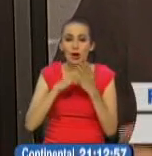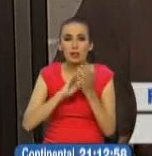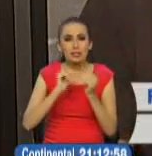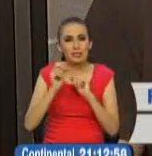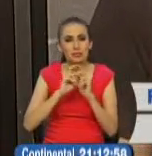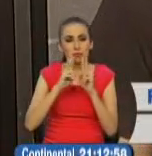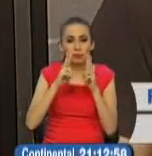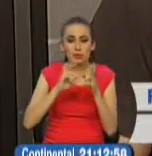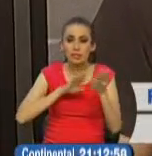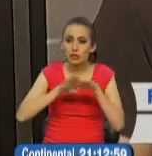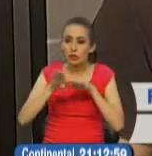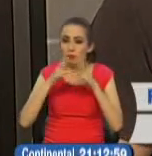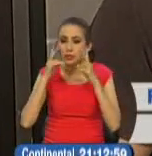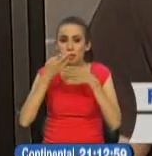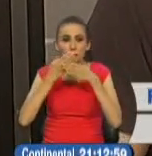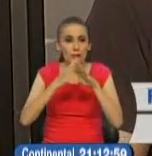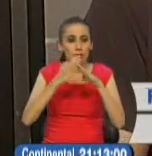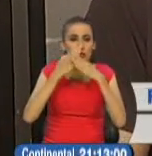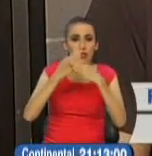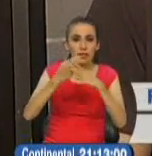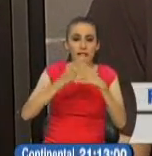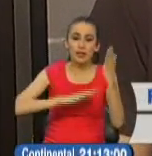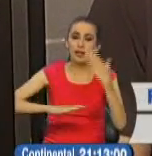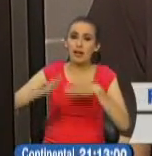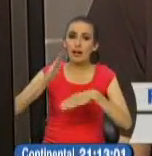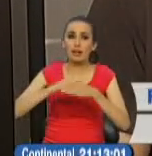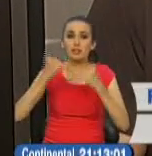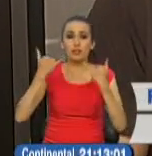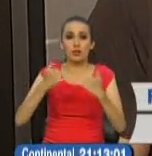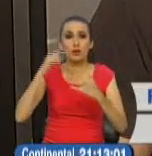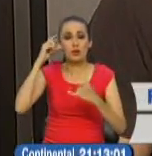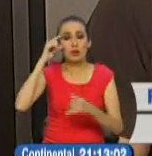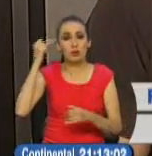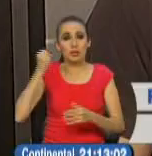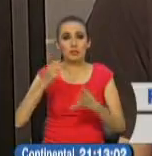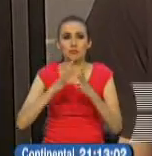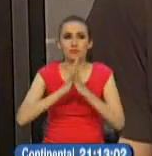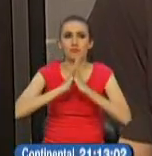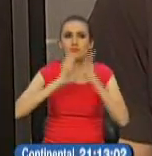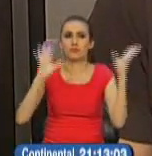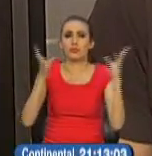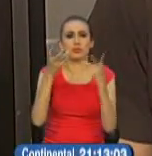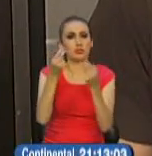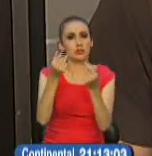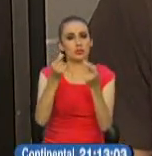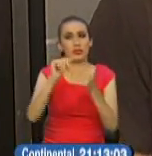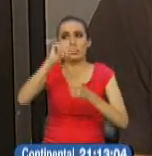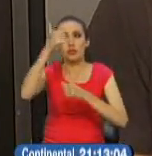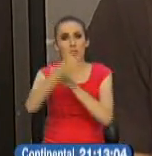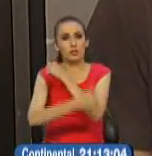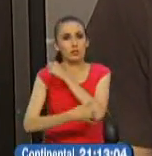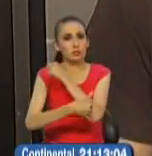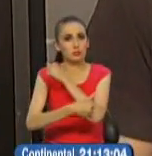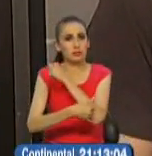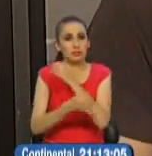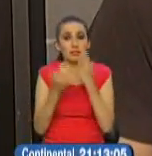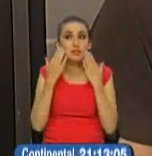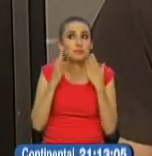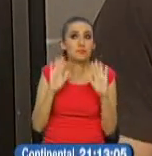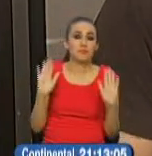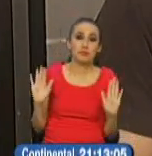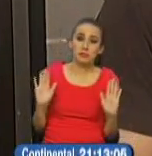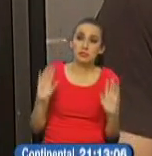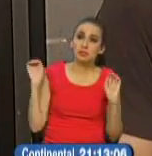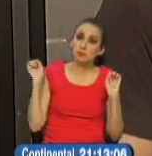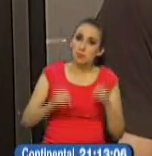a Guillermo Lasso, que es quien tiene en este momento mucho dinero en paraísos fiscales y probablemente no tenga ninguna